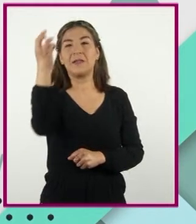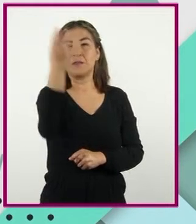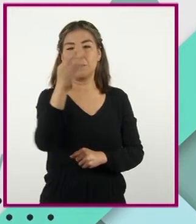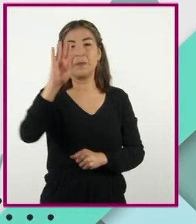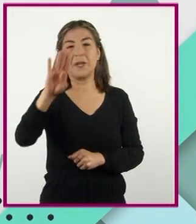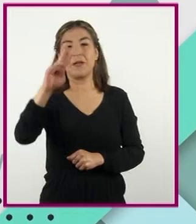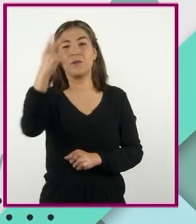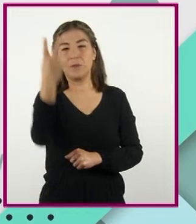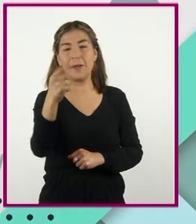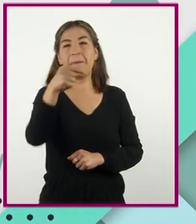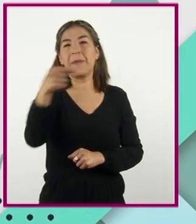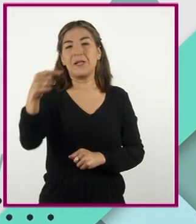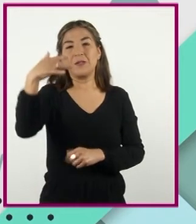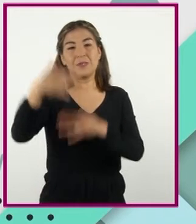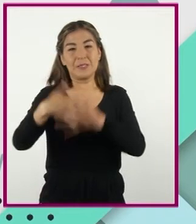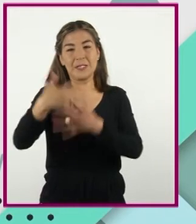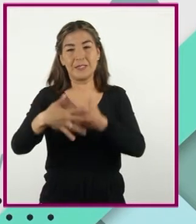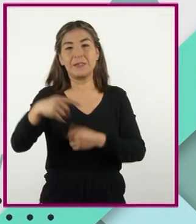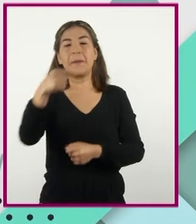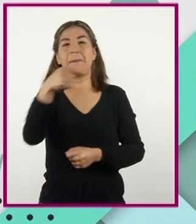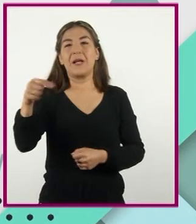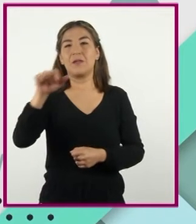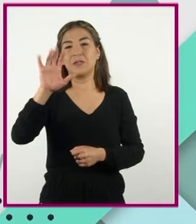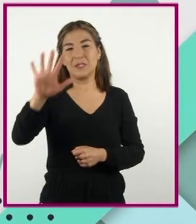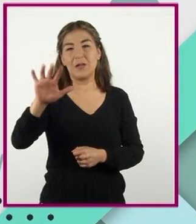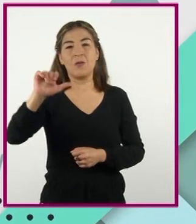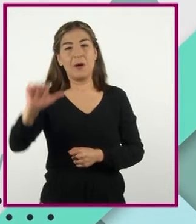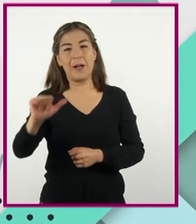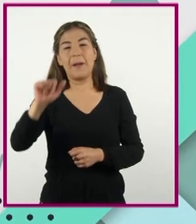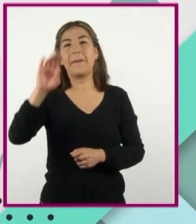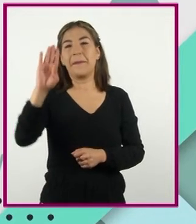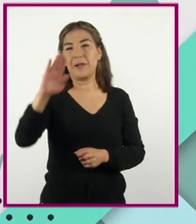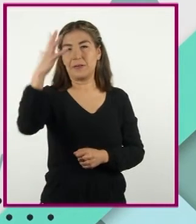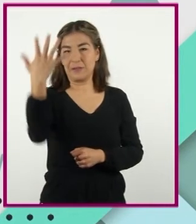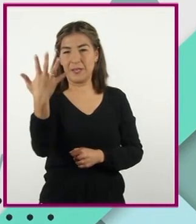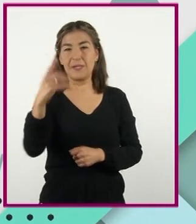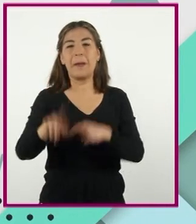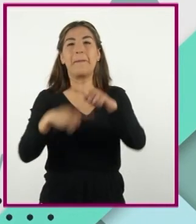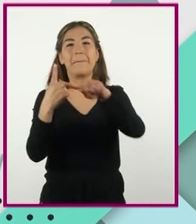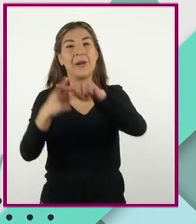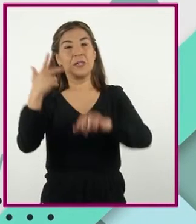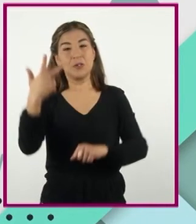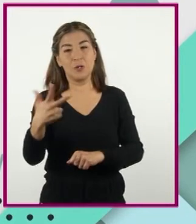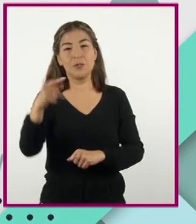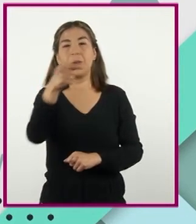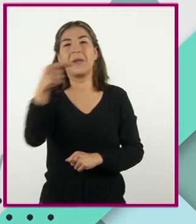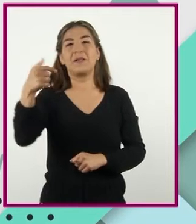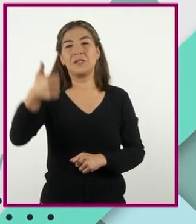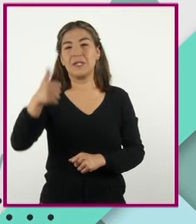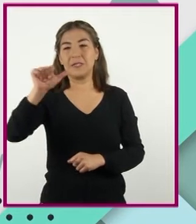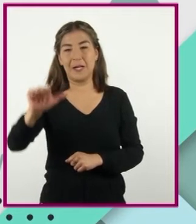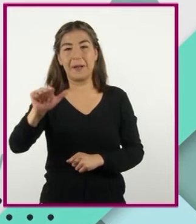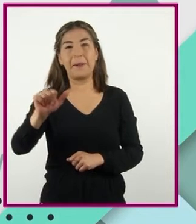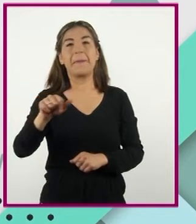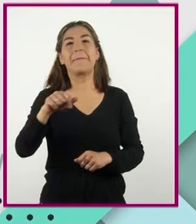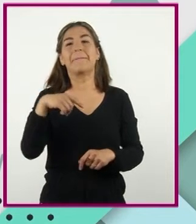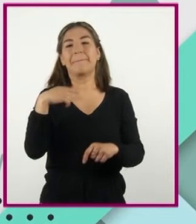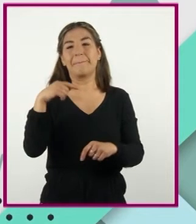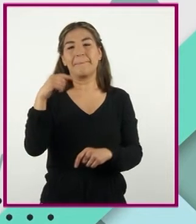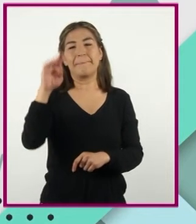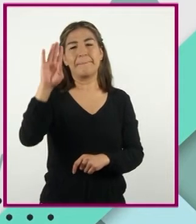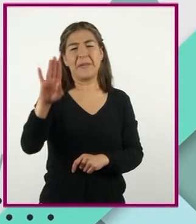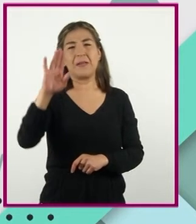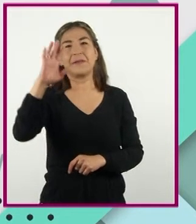cuadrado menos 15 menos 5ab a la quinta más 8 menos 6ab a la